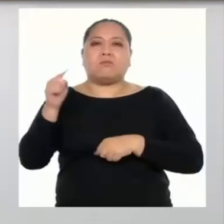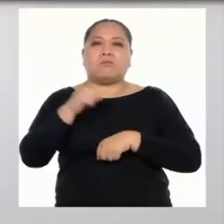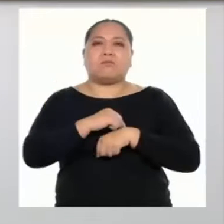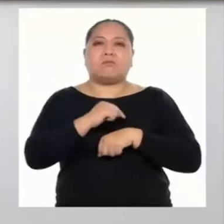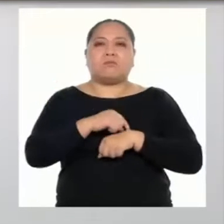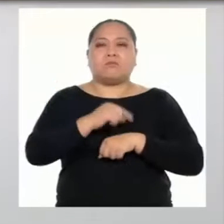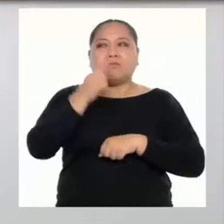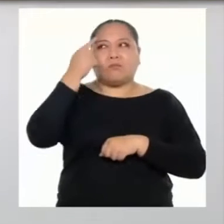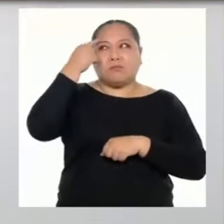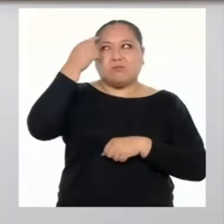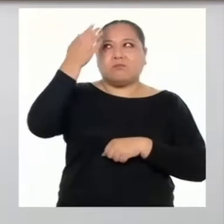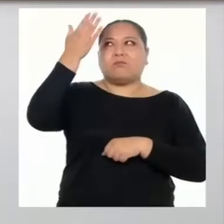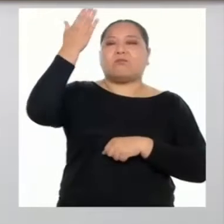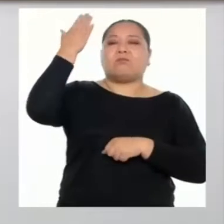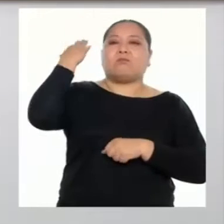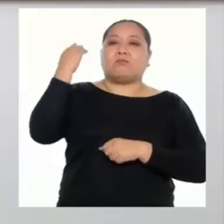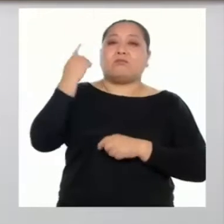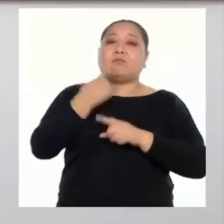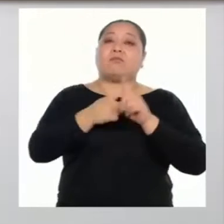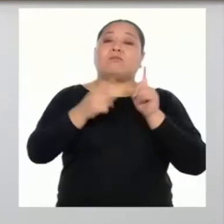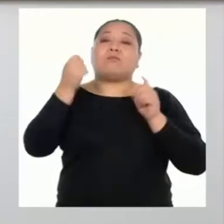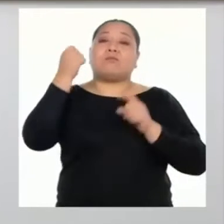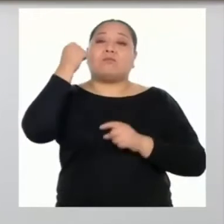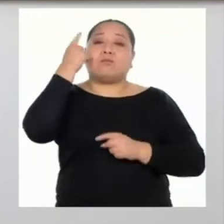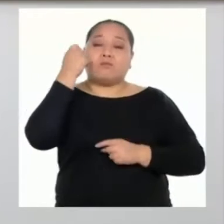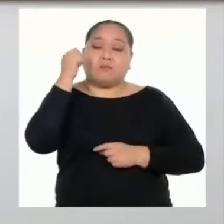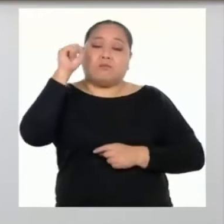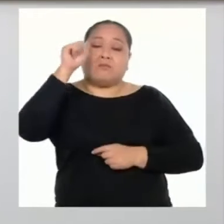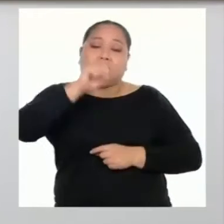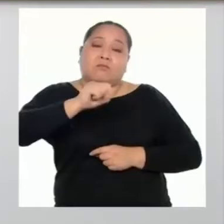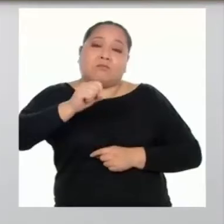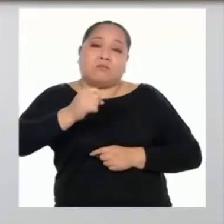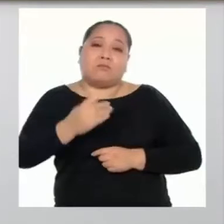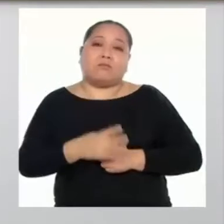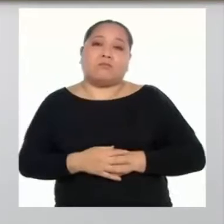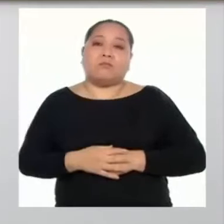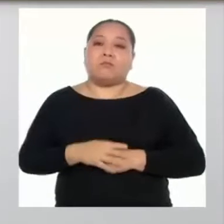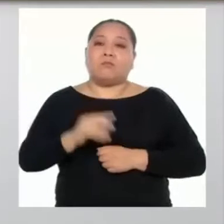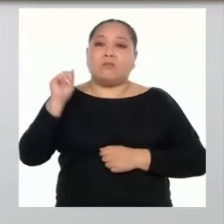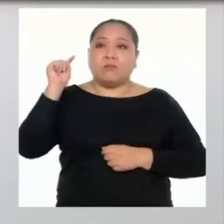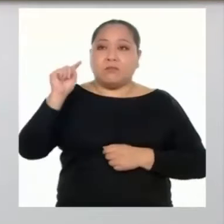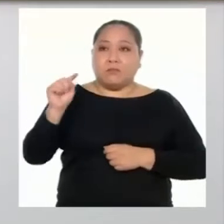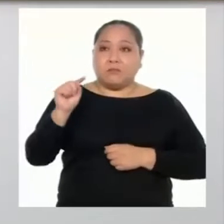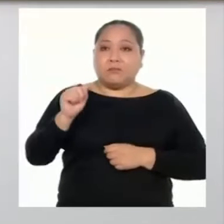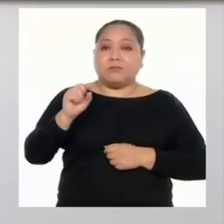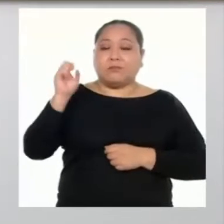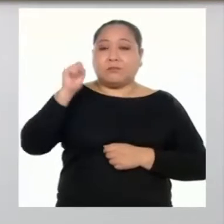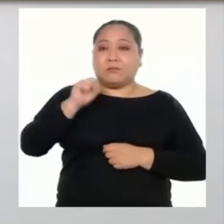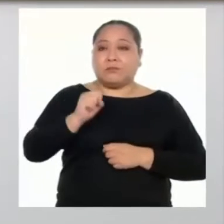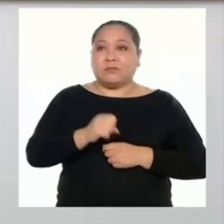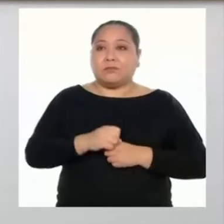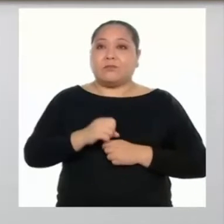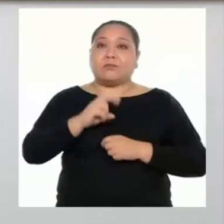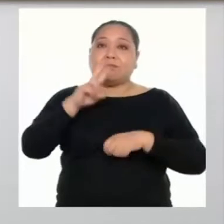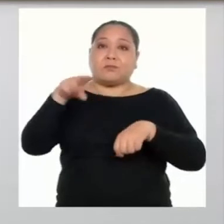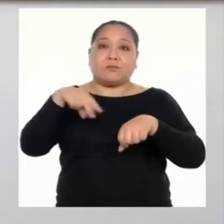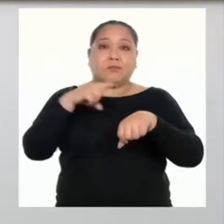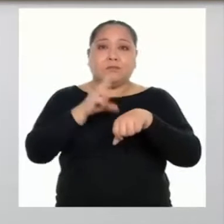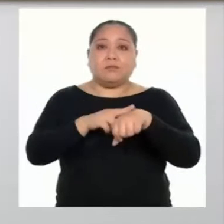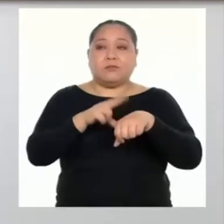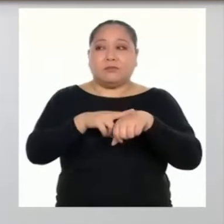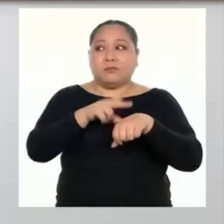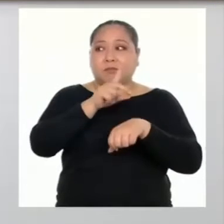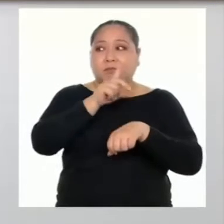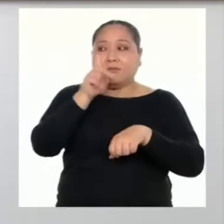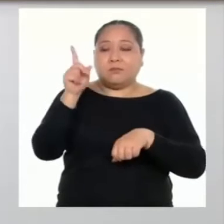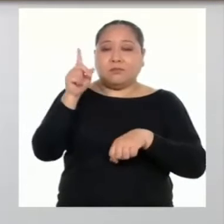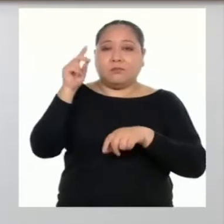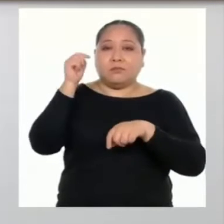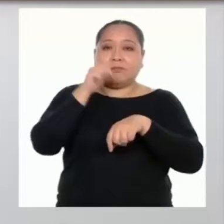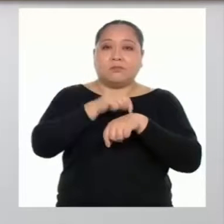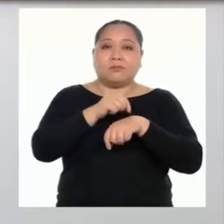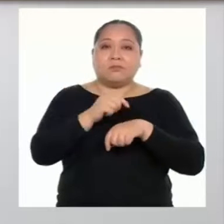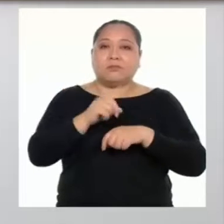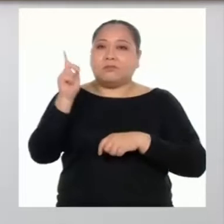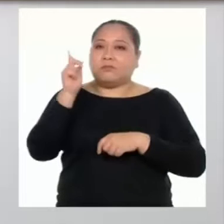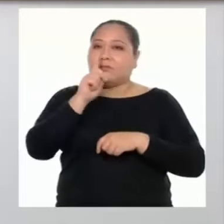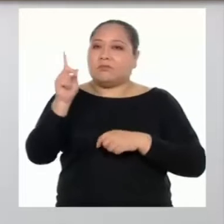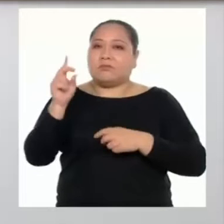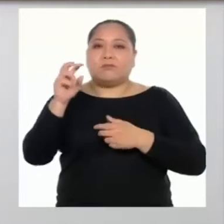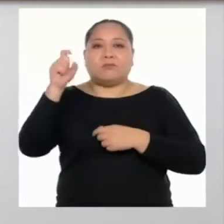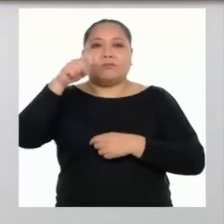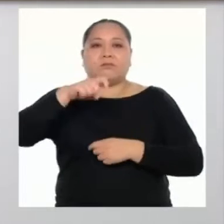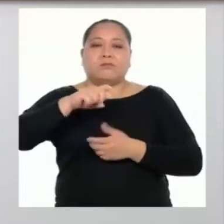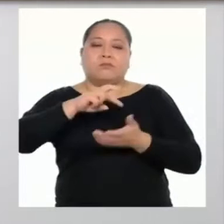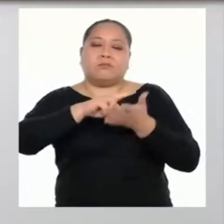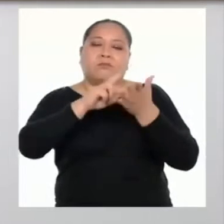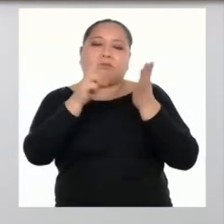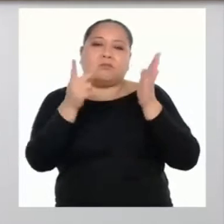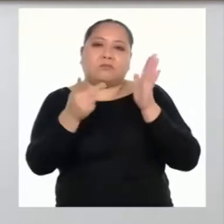en ese tiempo, pero entendiendo, claro, que algo que es considerado normal en una época no